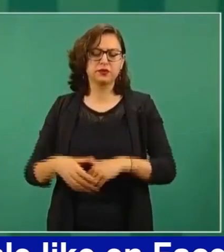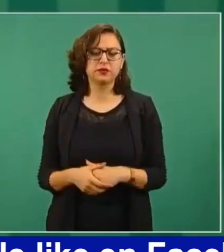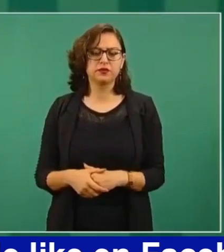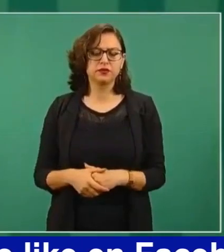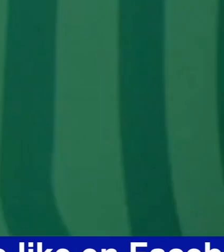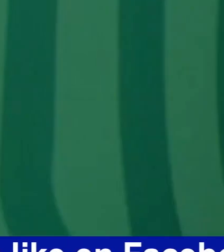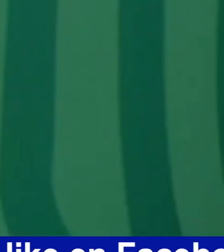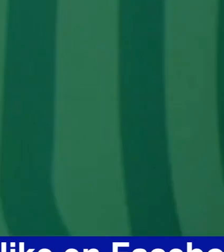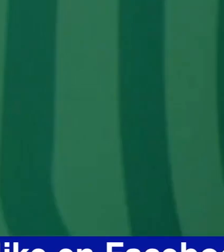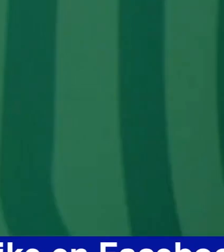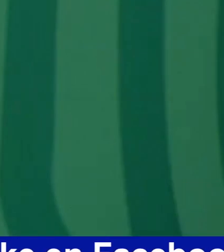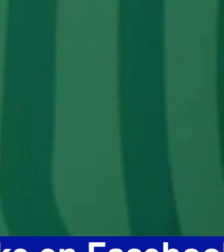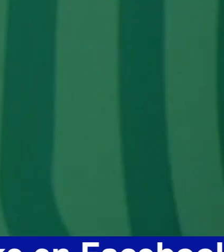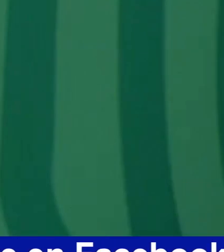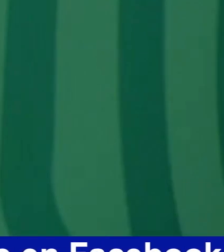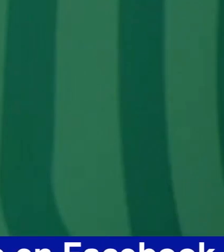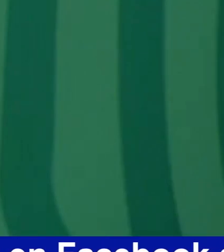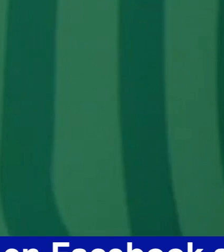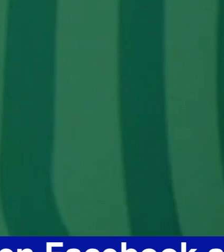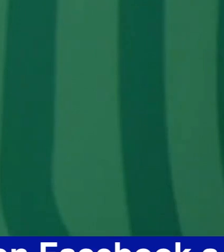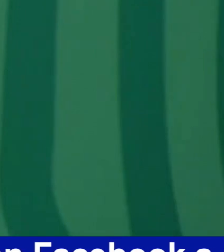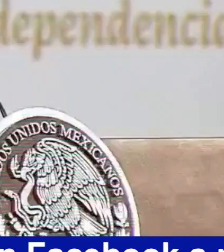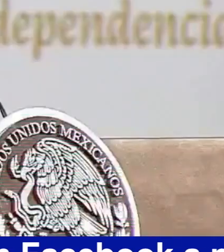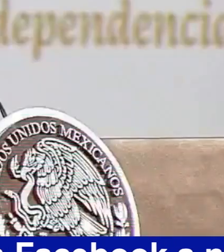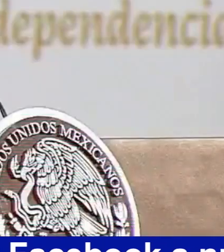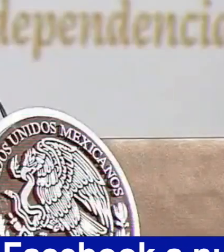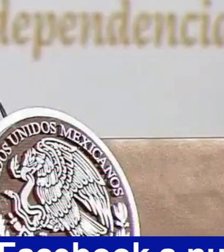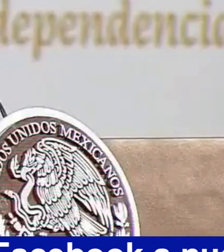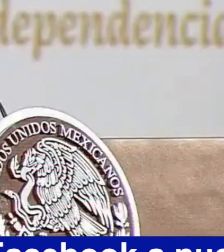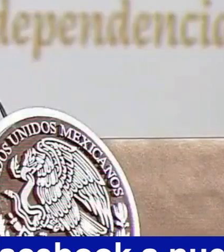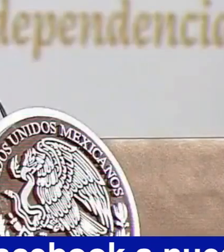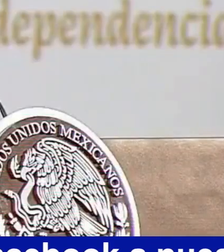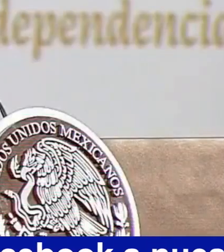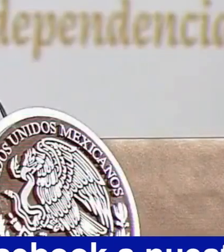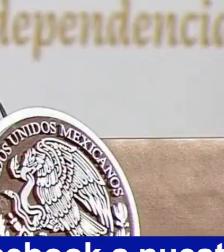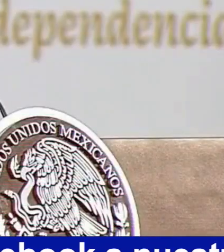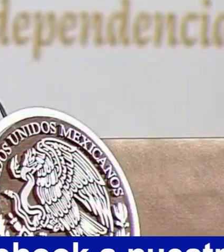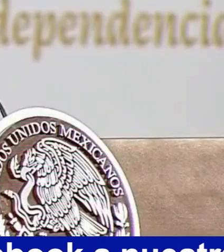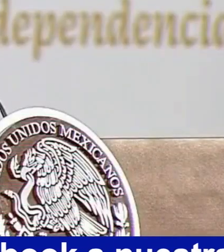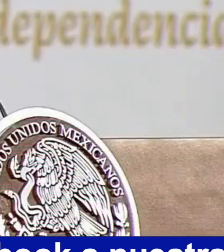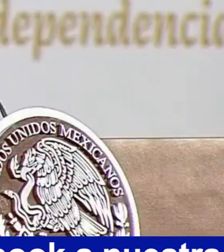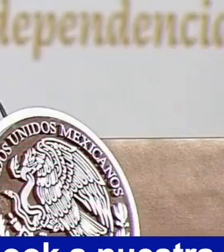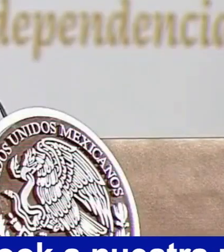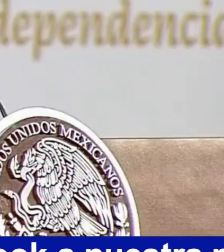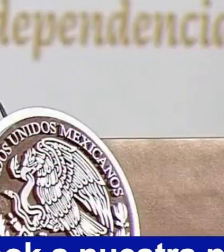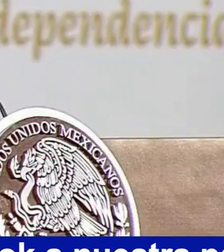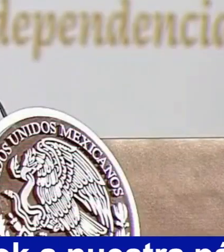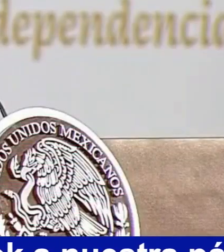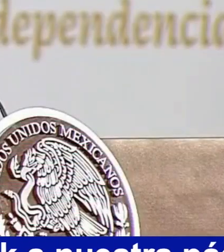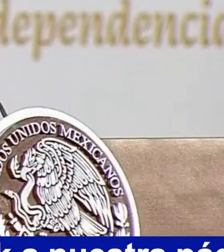para limpiar de corrupción el Poder Judicial es el que puede